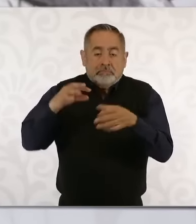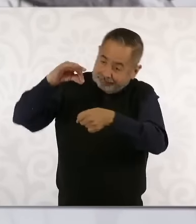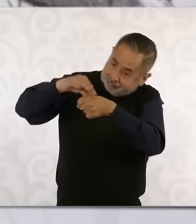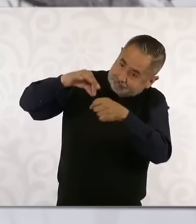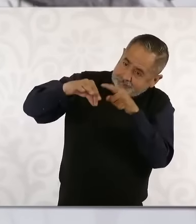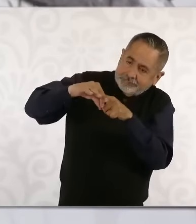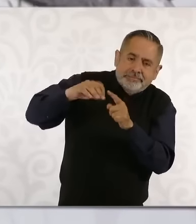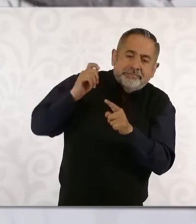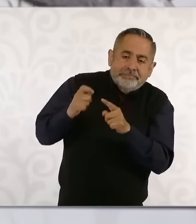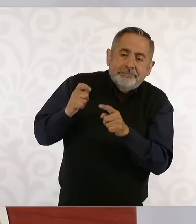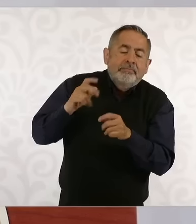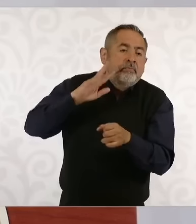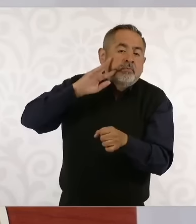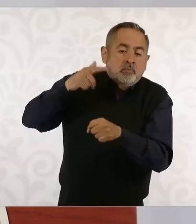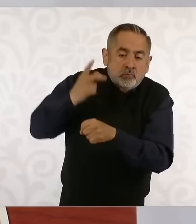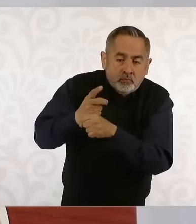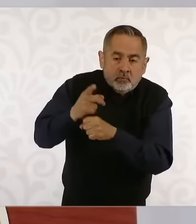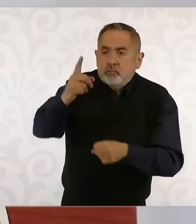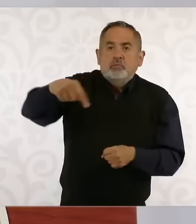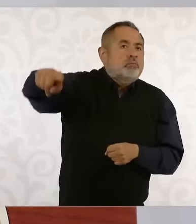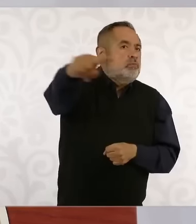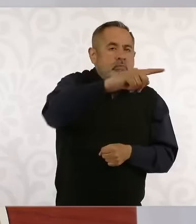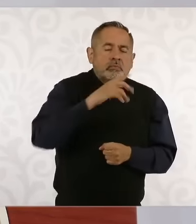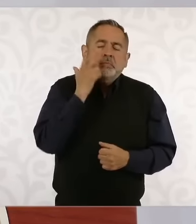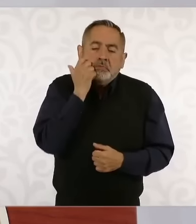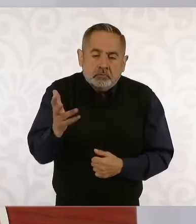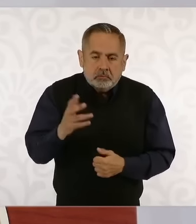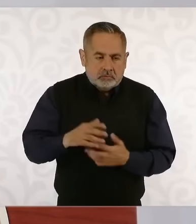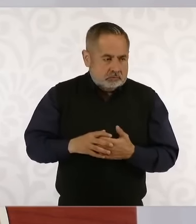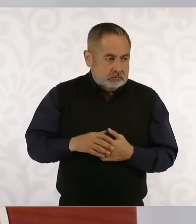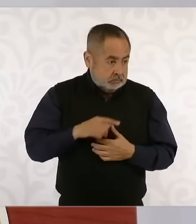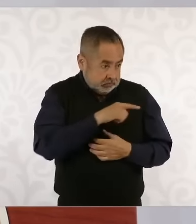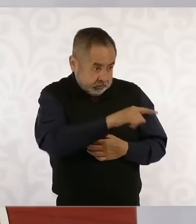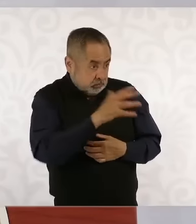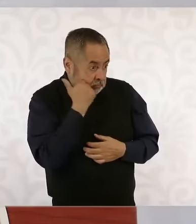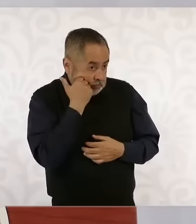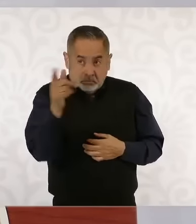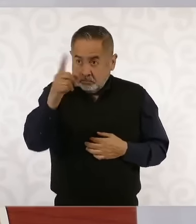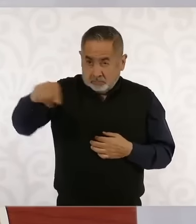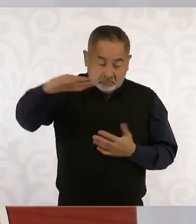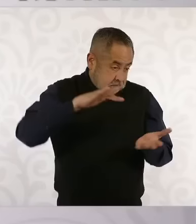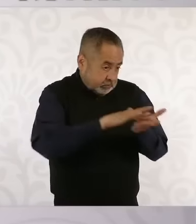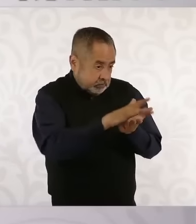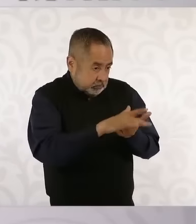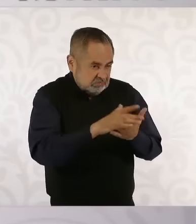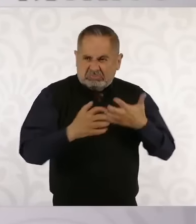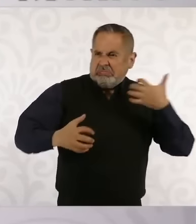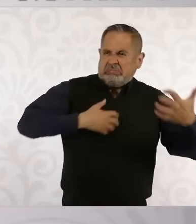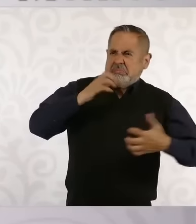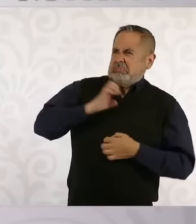popular. Entonces, si se quiere tener voluntad popular con odio y violencia, no se llega a ningún